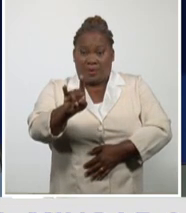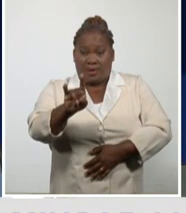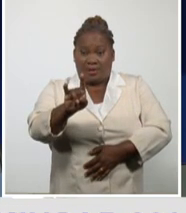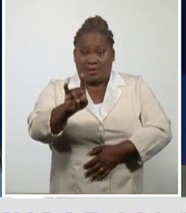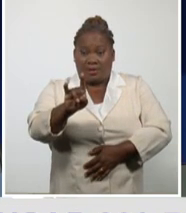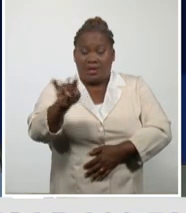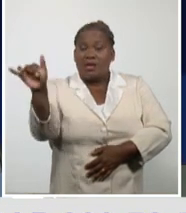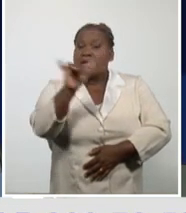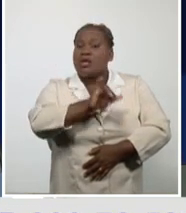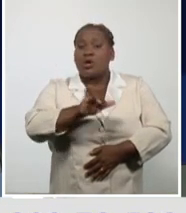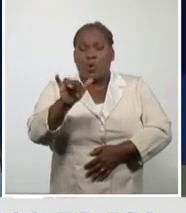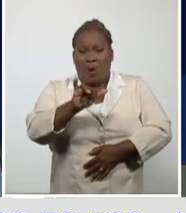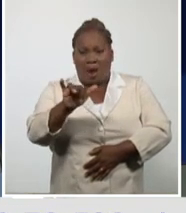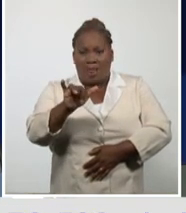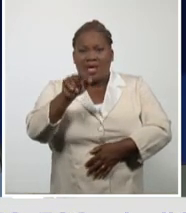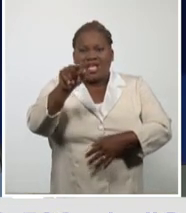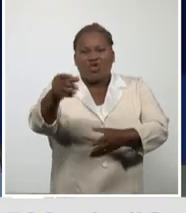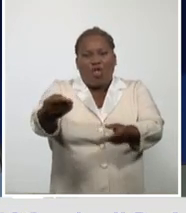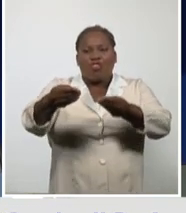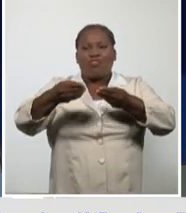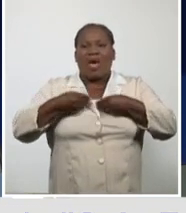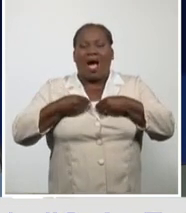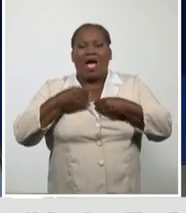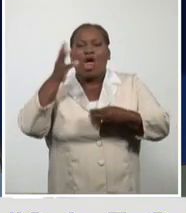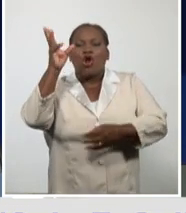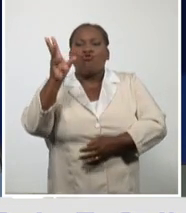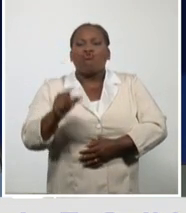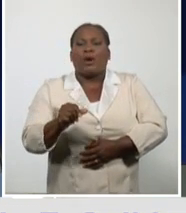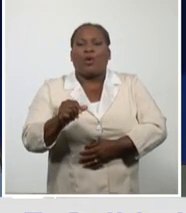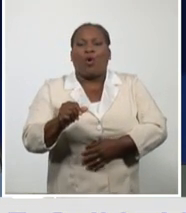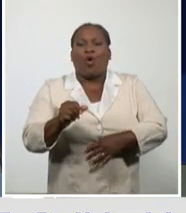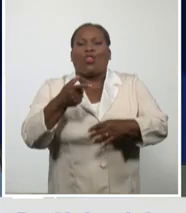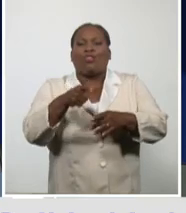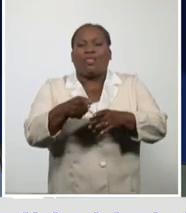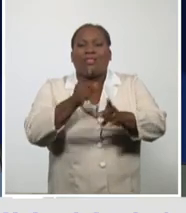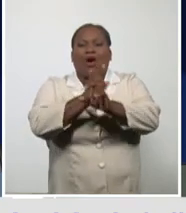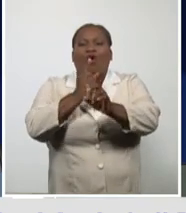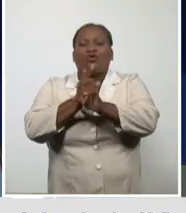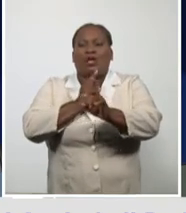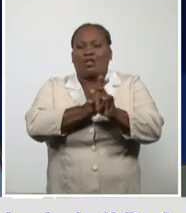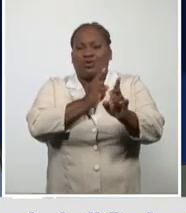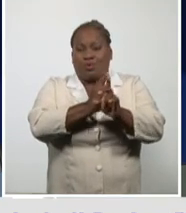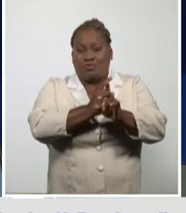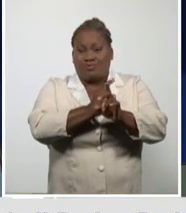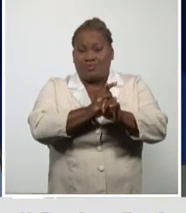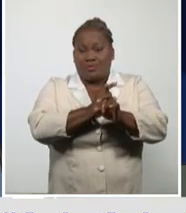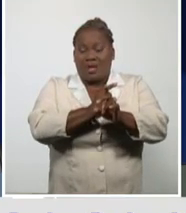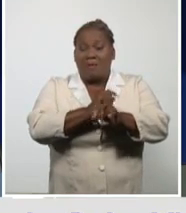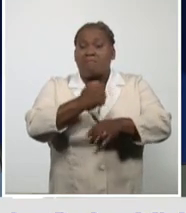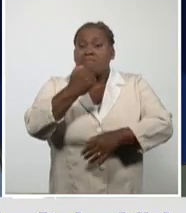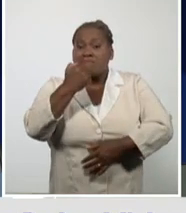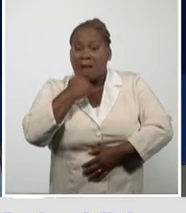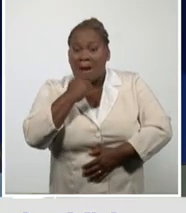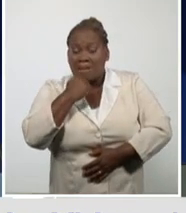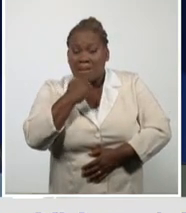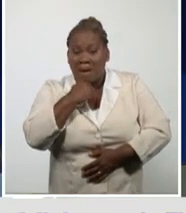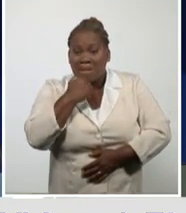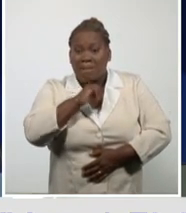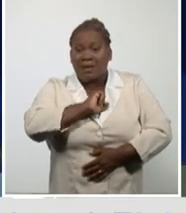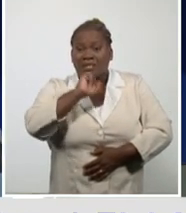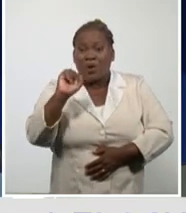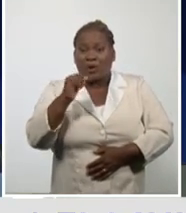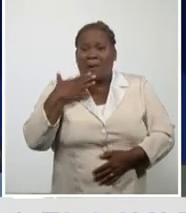también aporta un número de contactos que mientras más se logren para nosotros es mejor, porque aporta